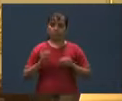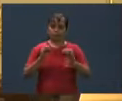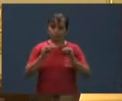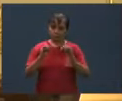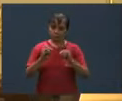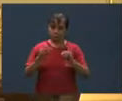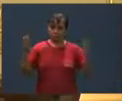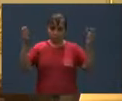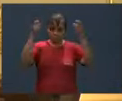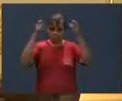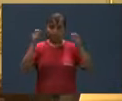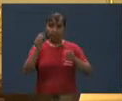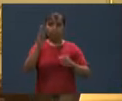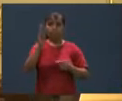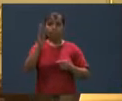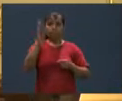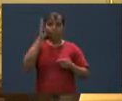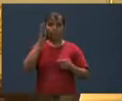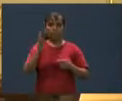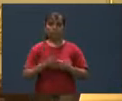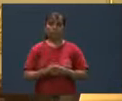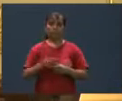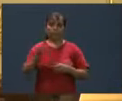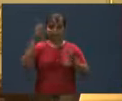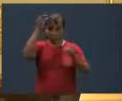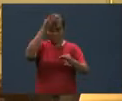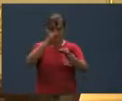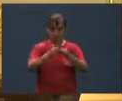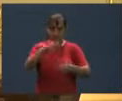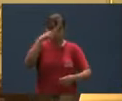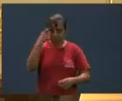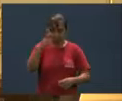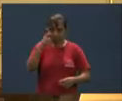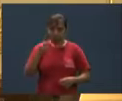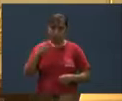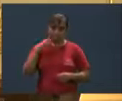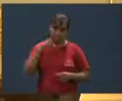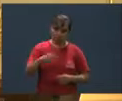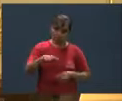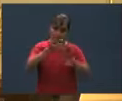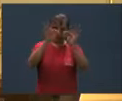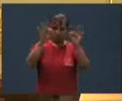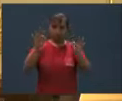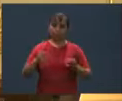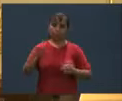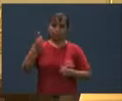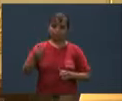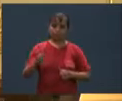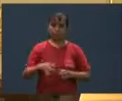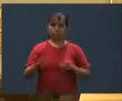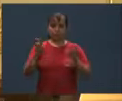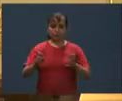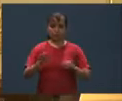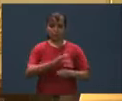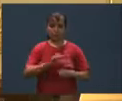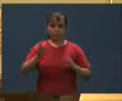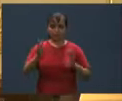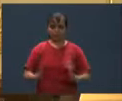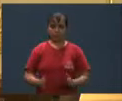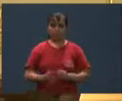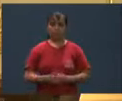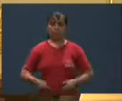Bernardo, sostén firme la fe a trabajar por un comportamiento auténtico de los cristianos y de la vida